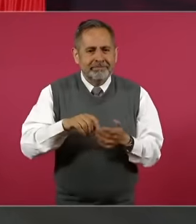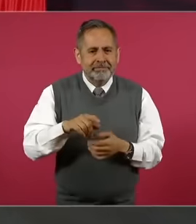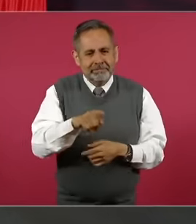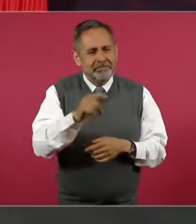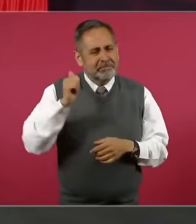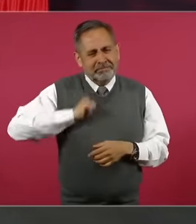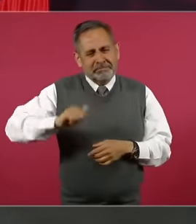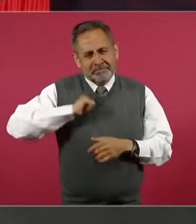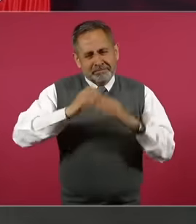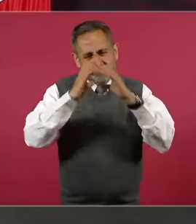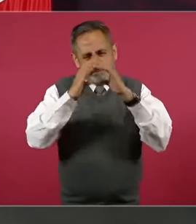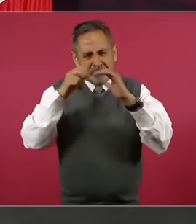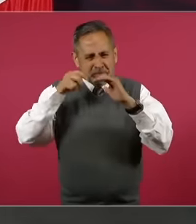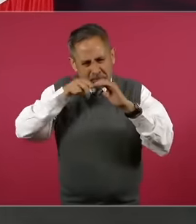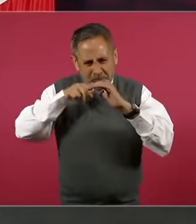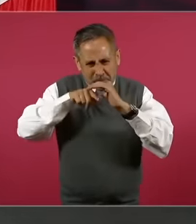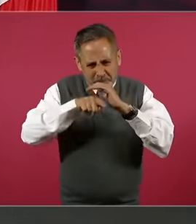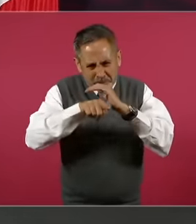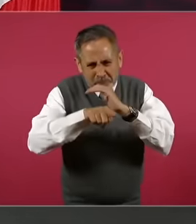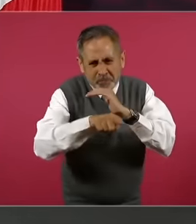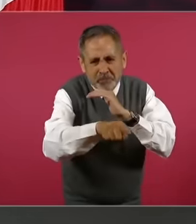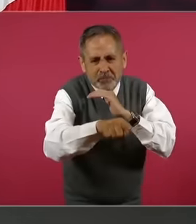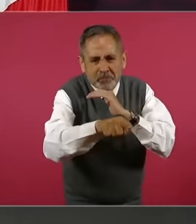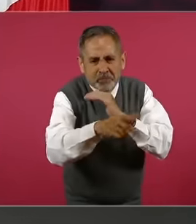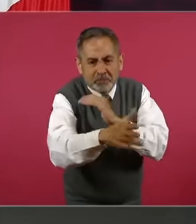antiguo y